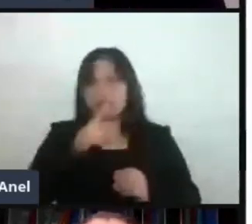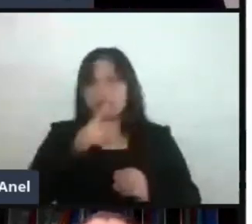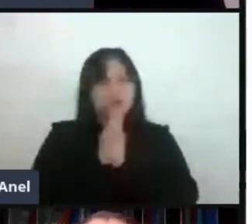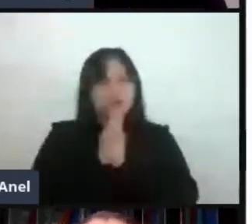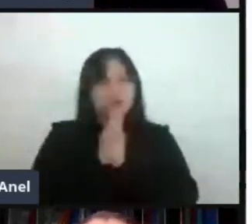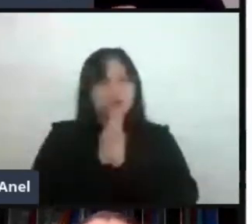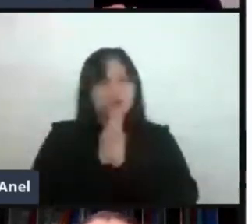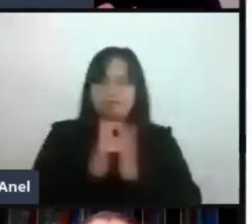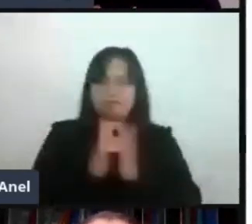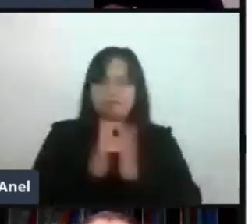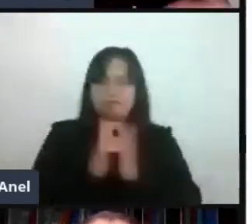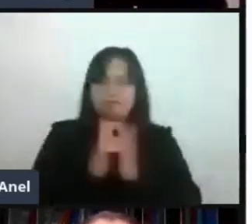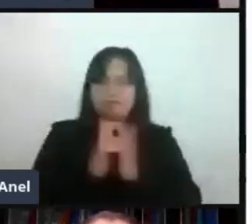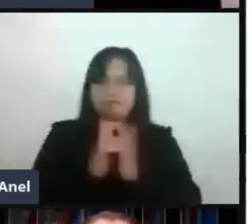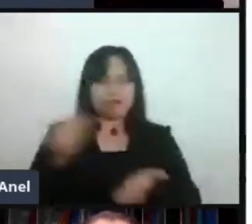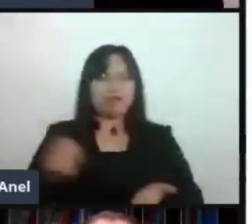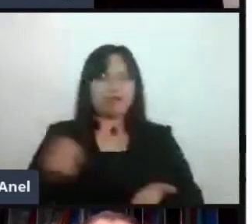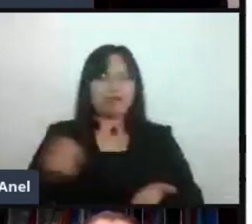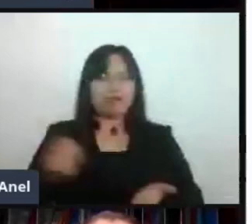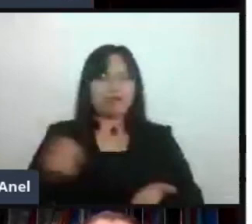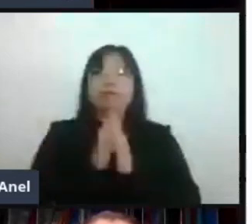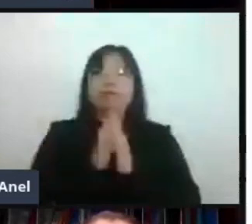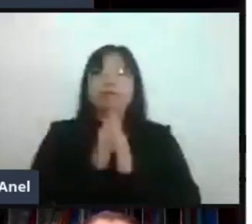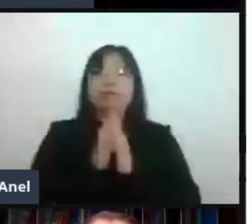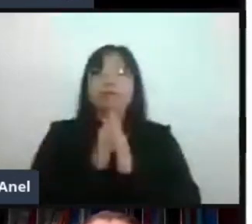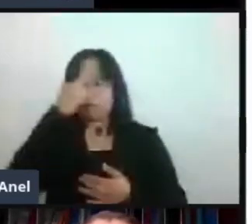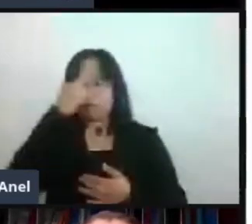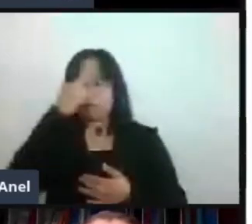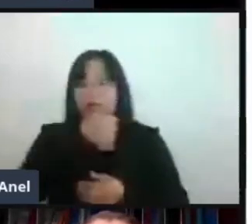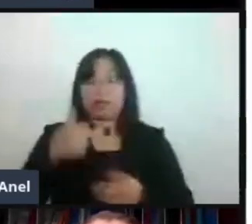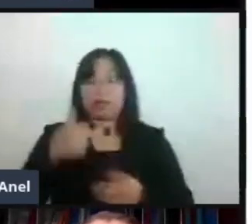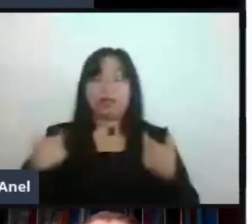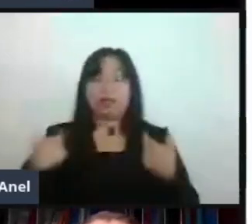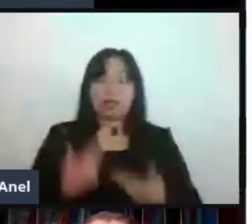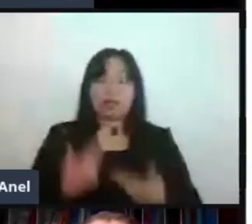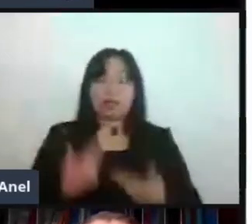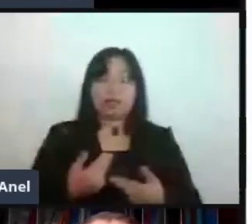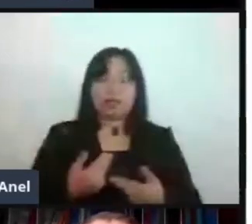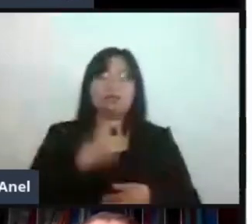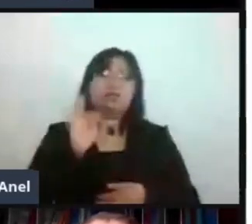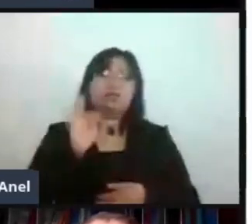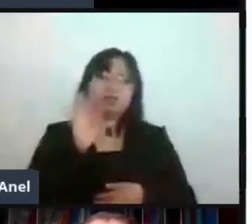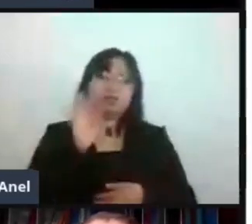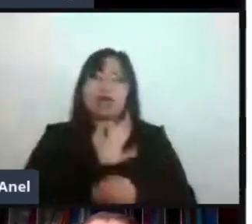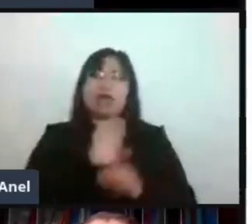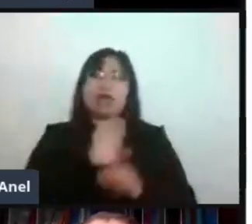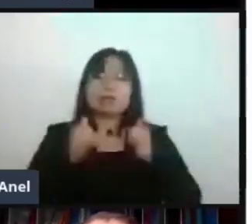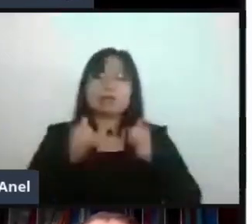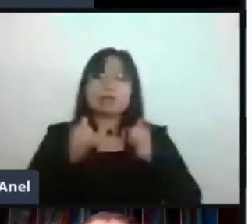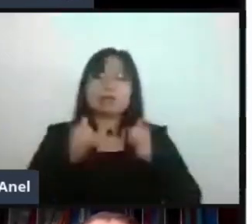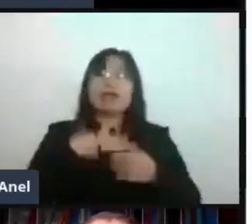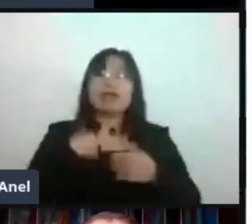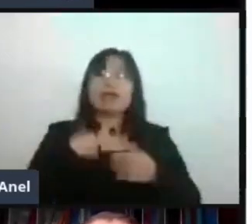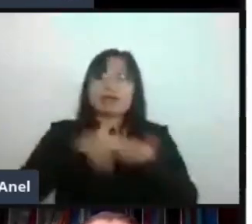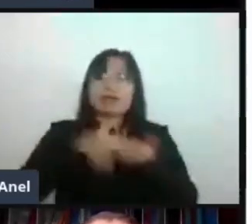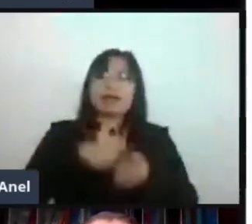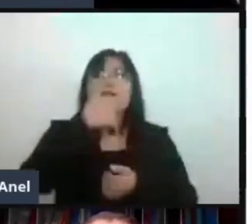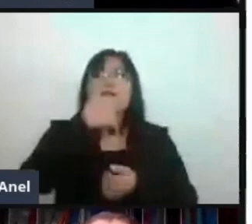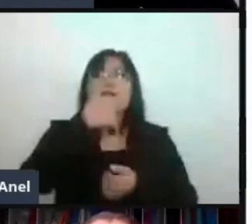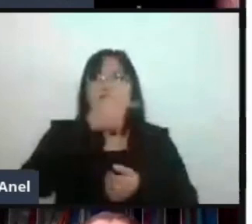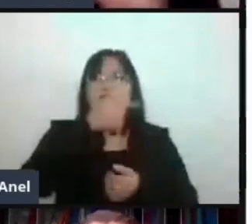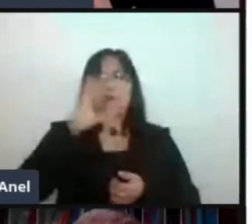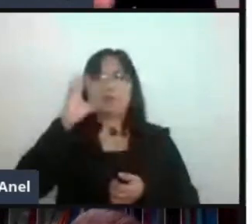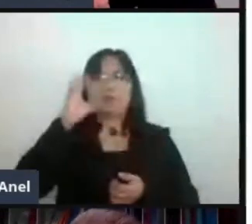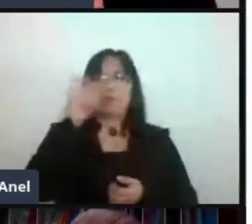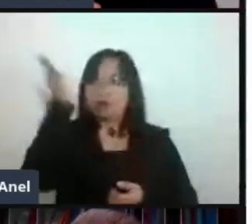maestras, maestros, a lo mejor ya muchos de ustedes ya habían entrado al sitio Enseña desde Casa. Bueno, pues si no habían entrado o habían entrado antes,